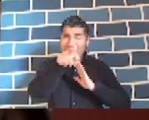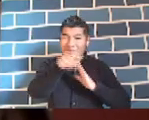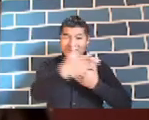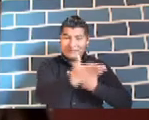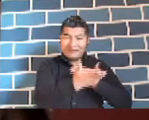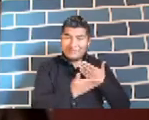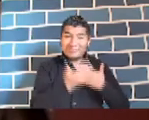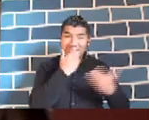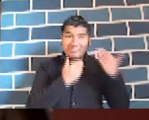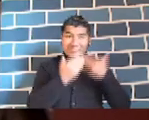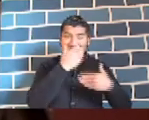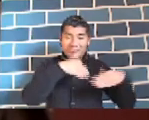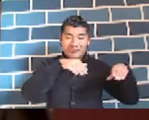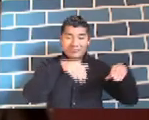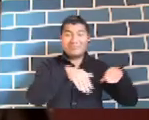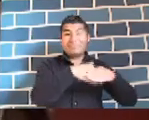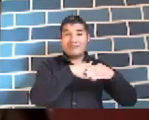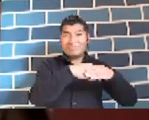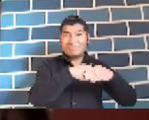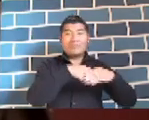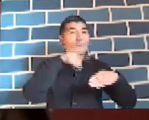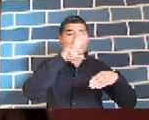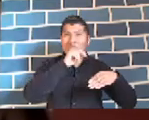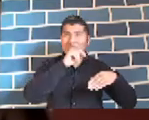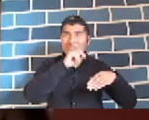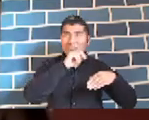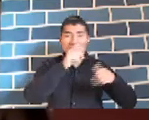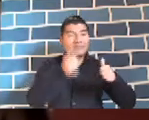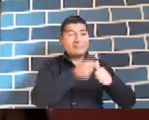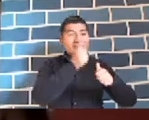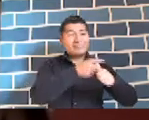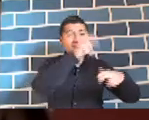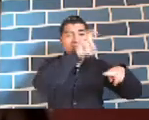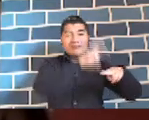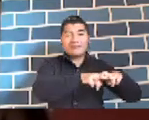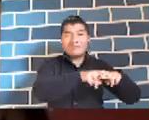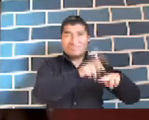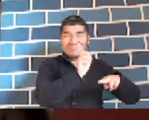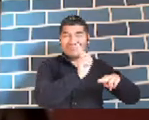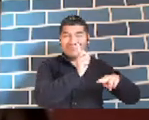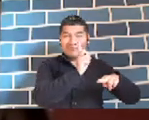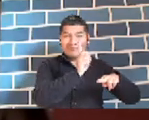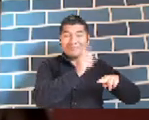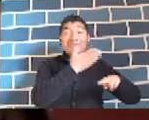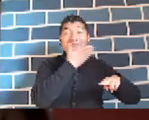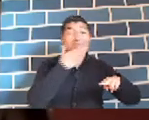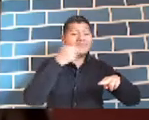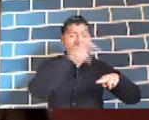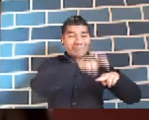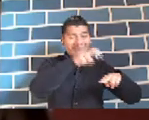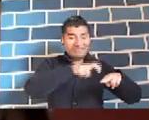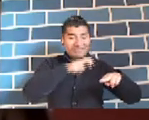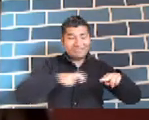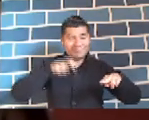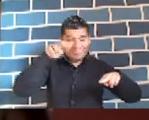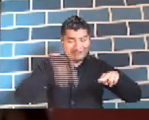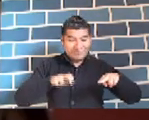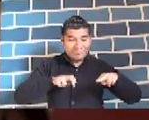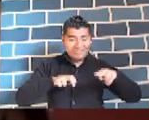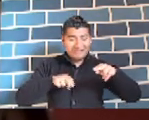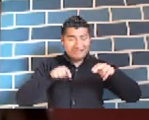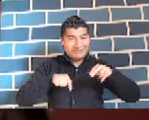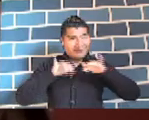a un banquete de bodas no te coloques en el primer lugar el contrario colócate en el último sitio